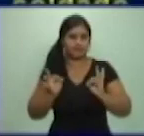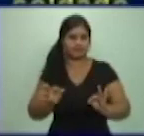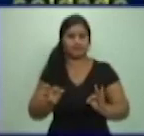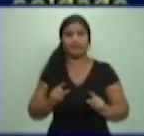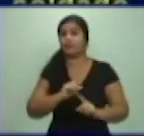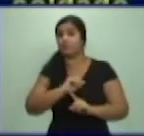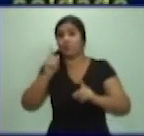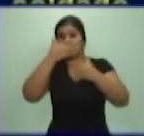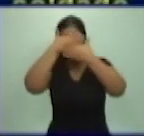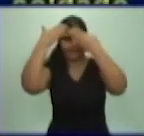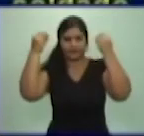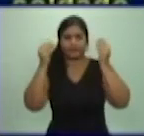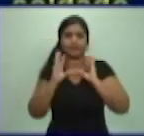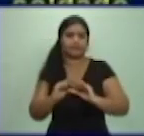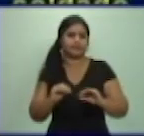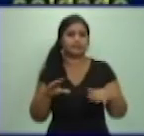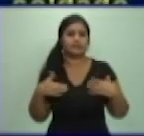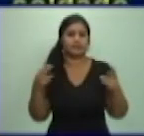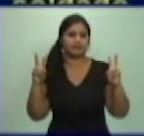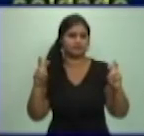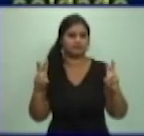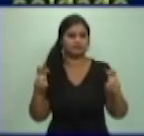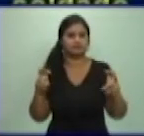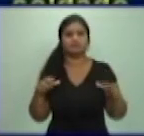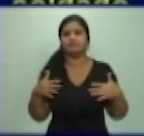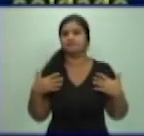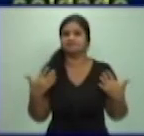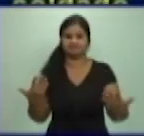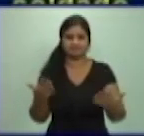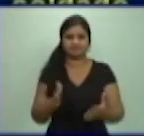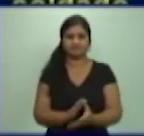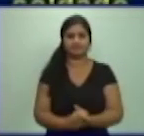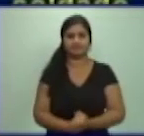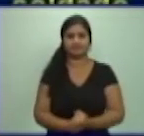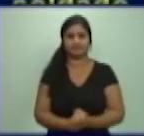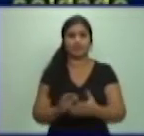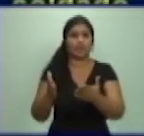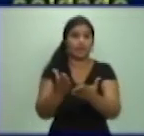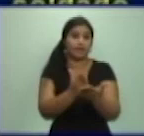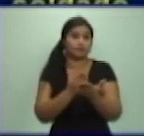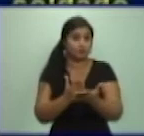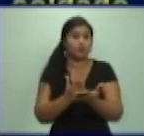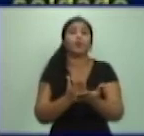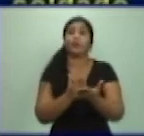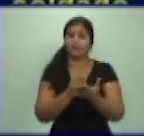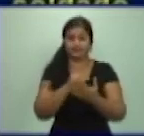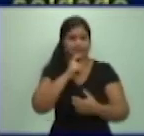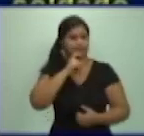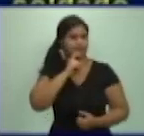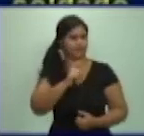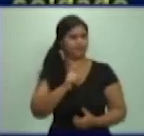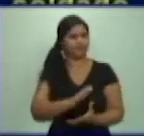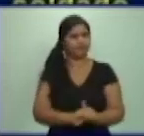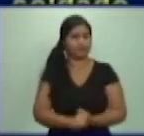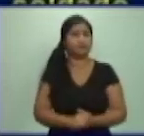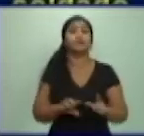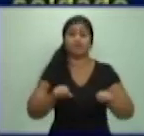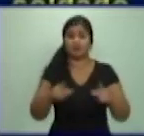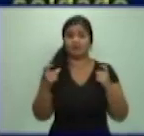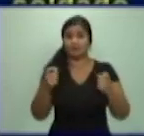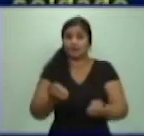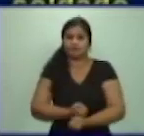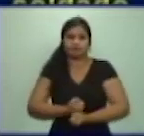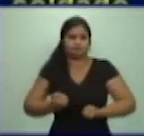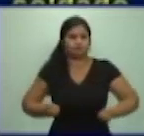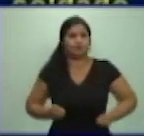estudio es duro, Enrique. Aún no te veo ir a la escuela con aquel ánimo resuelto y aquella cara sonriente que quisiera. Pero escucha, piensa